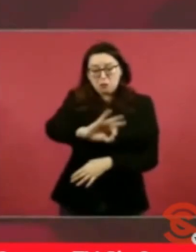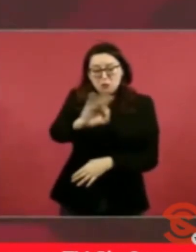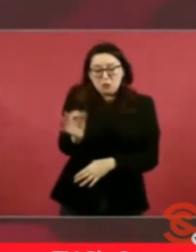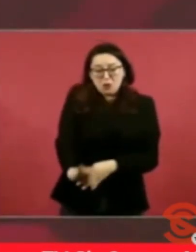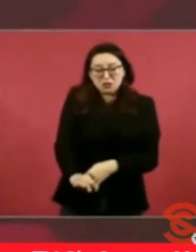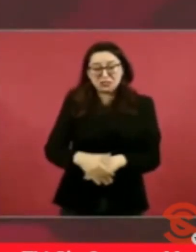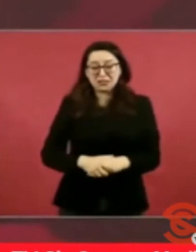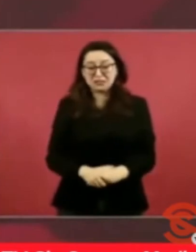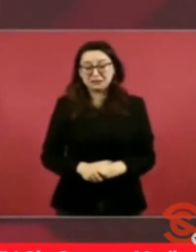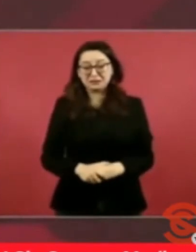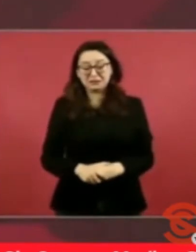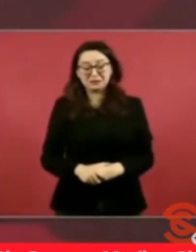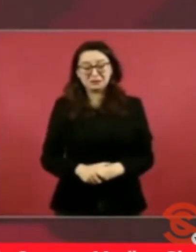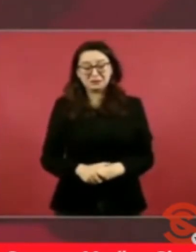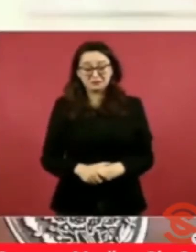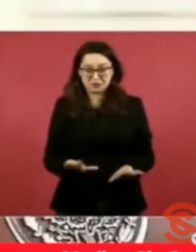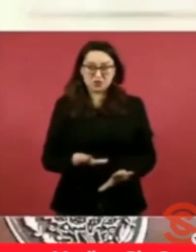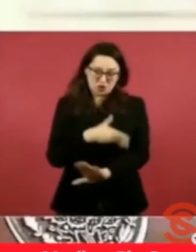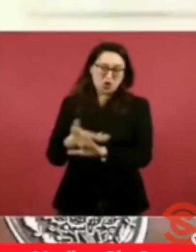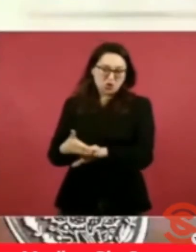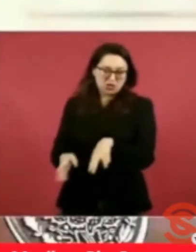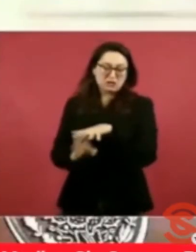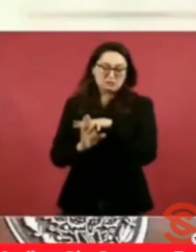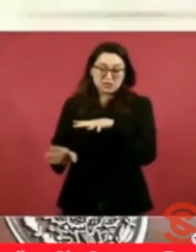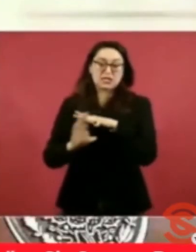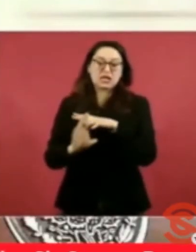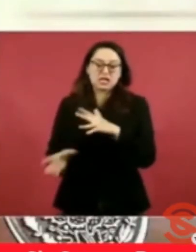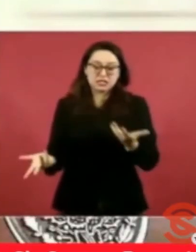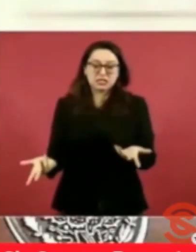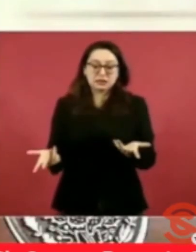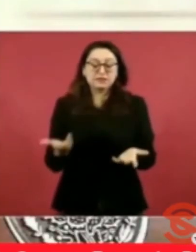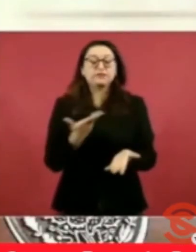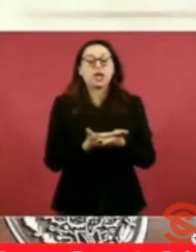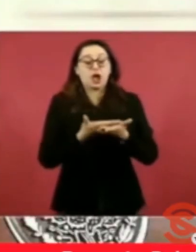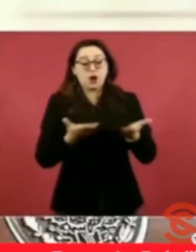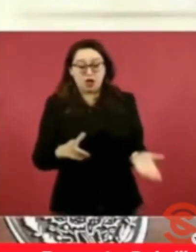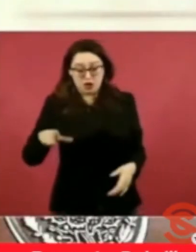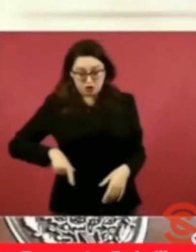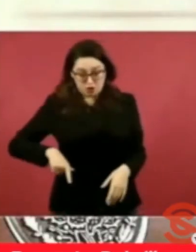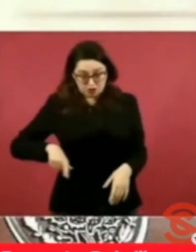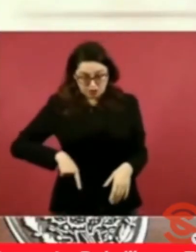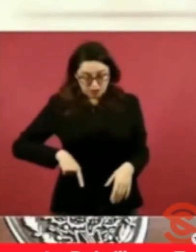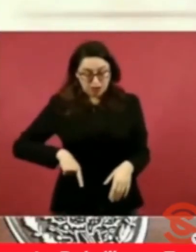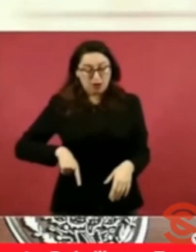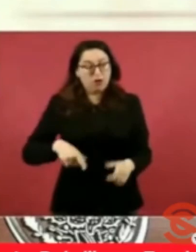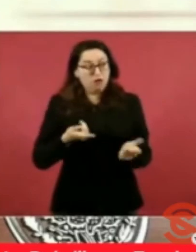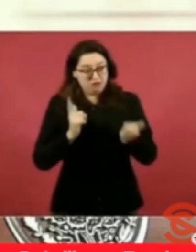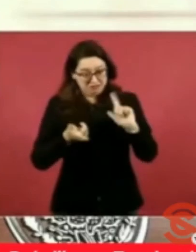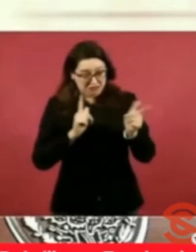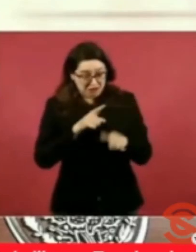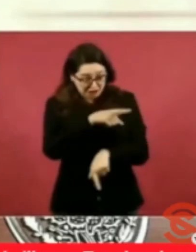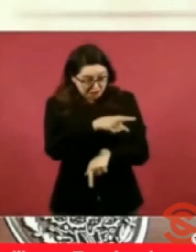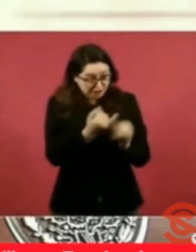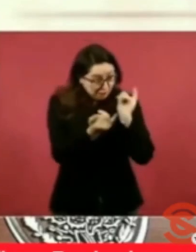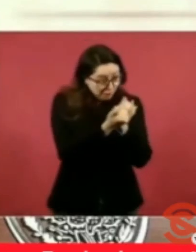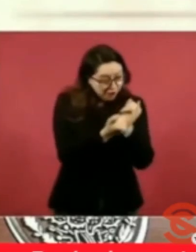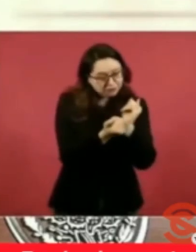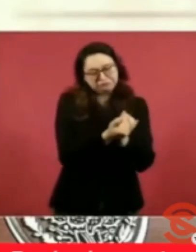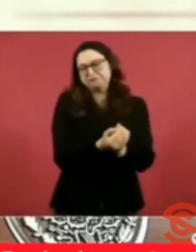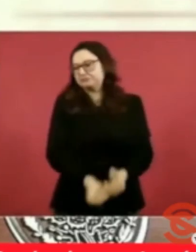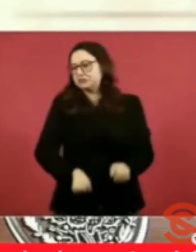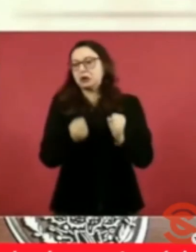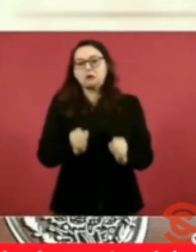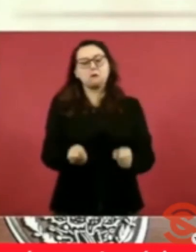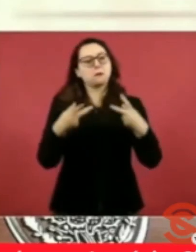Así le va a pasar a este gobernador de Texas con esas decisiones. Pero de todas